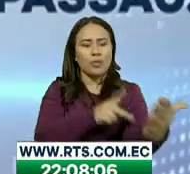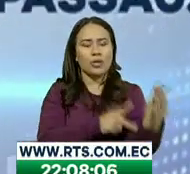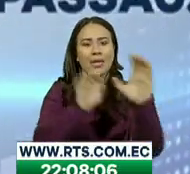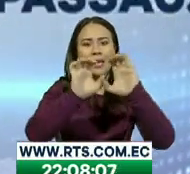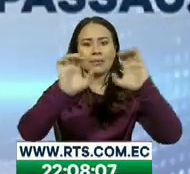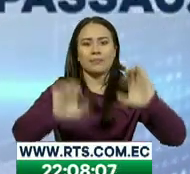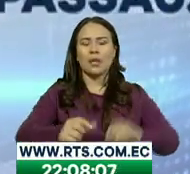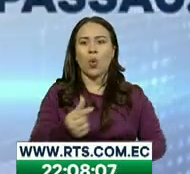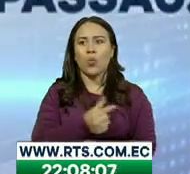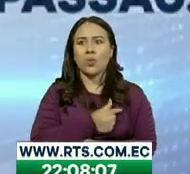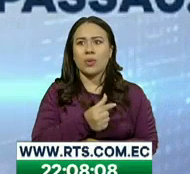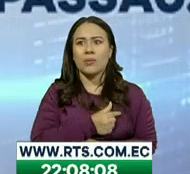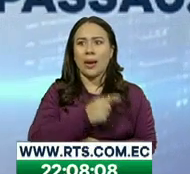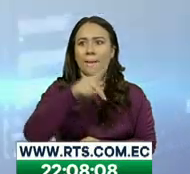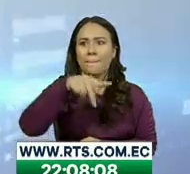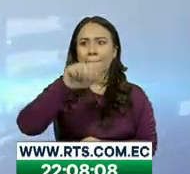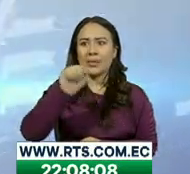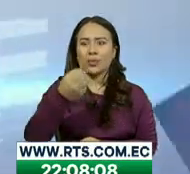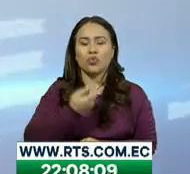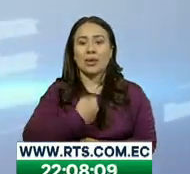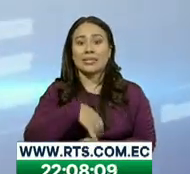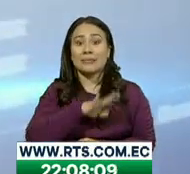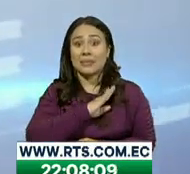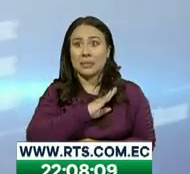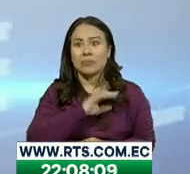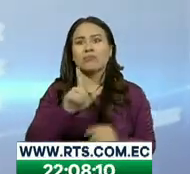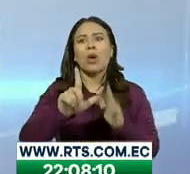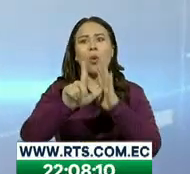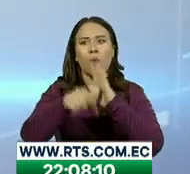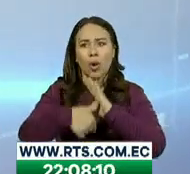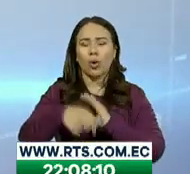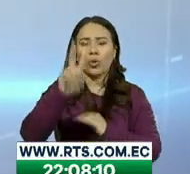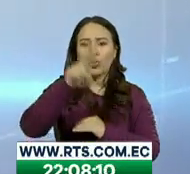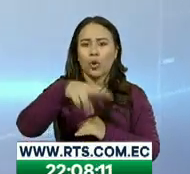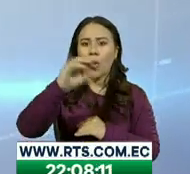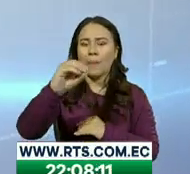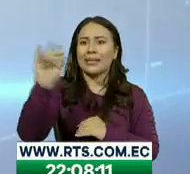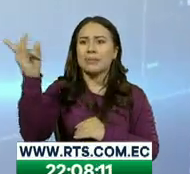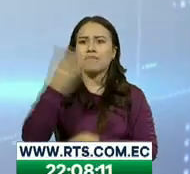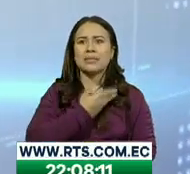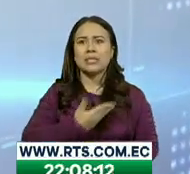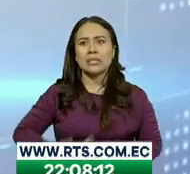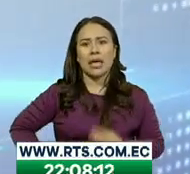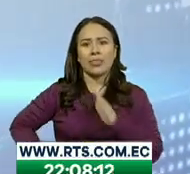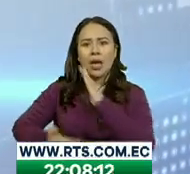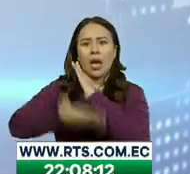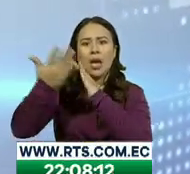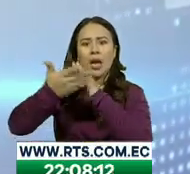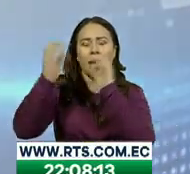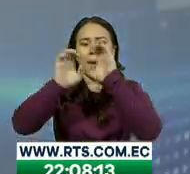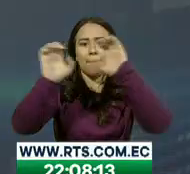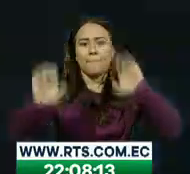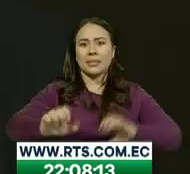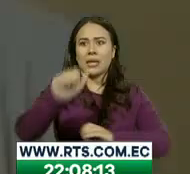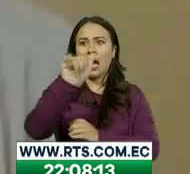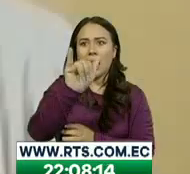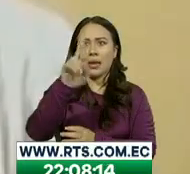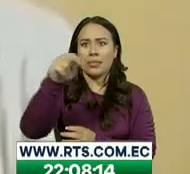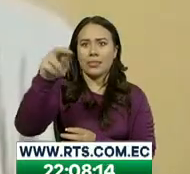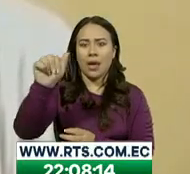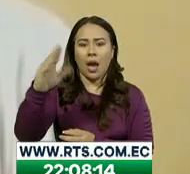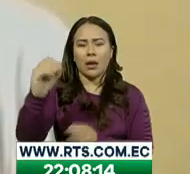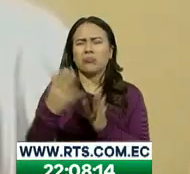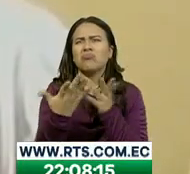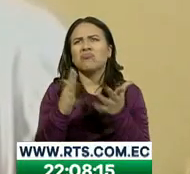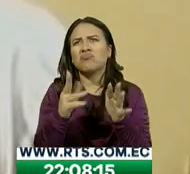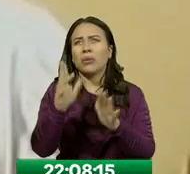Empresariales de la Universidad de Paso. En el 2007, presidente de la constructora Ainarca, Sociedad Anónima. A